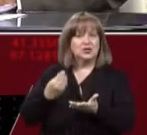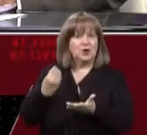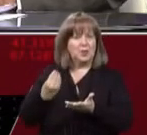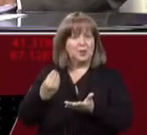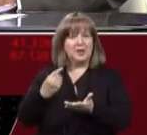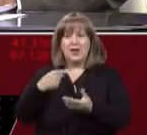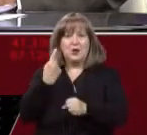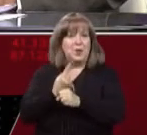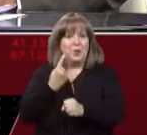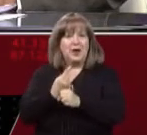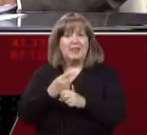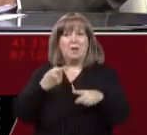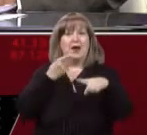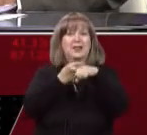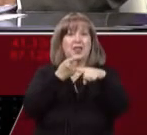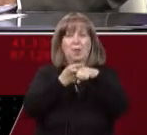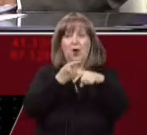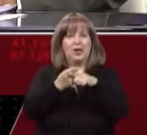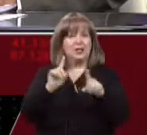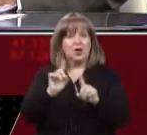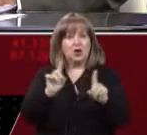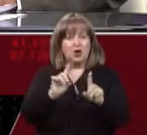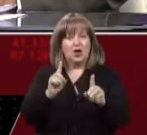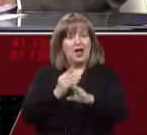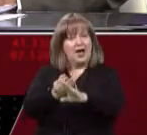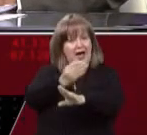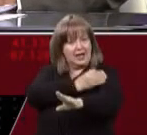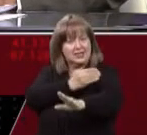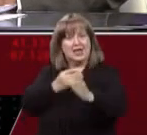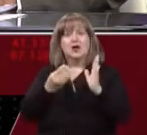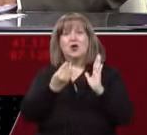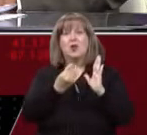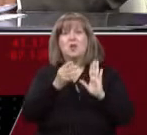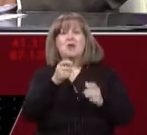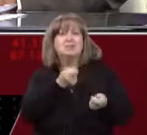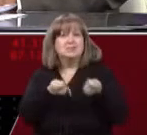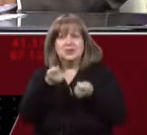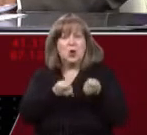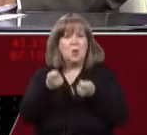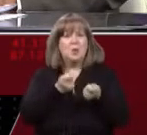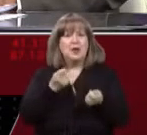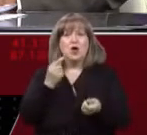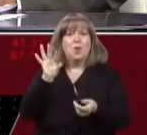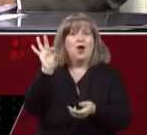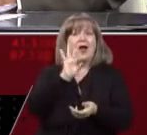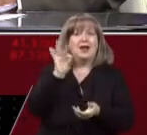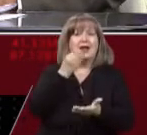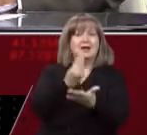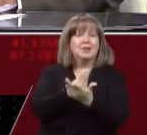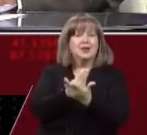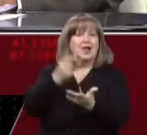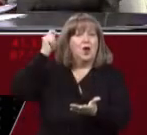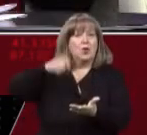tener pertenencias partidarias directas. Hay que regularlo esto de alguna manera para que, por ejemplo, ¿Me escuchan?